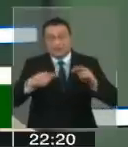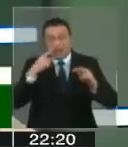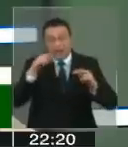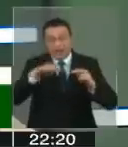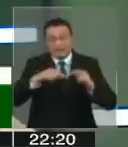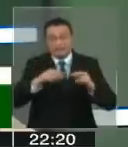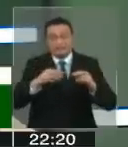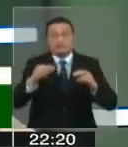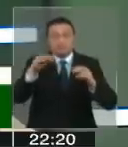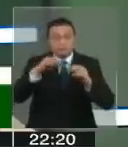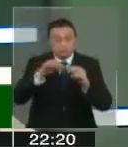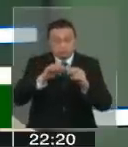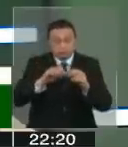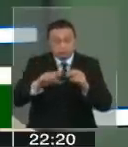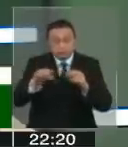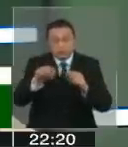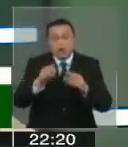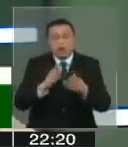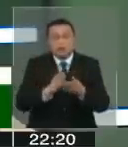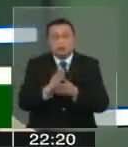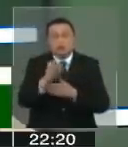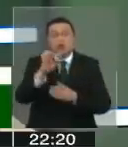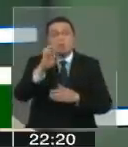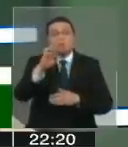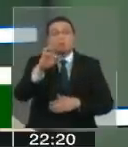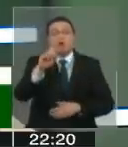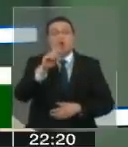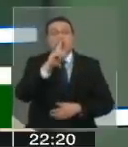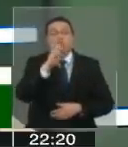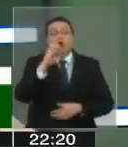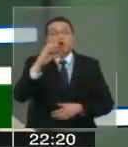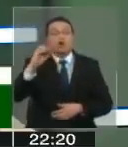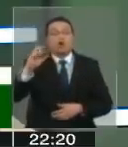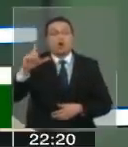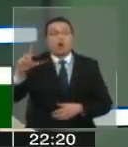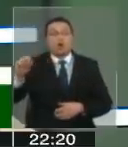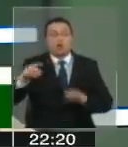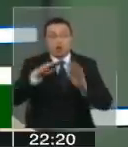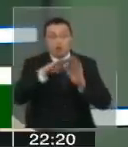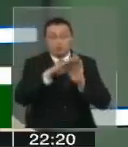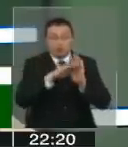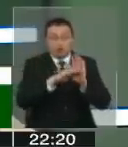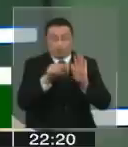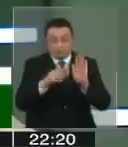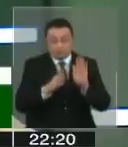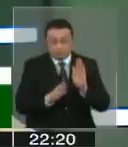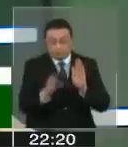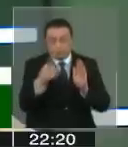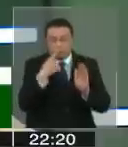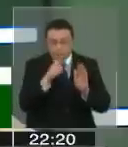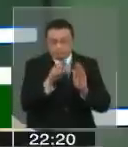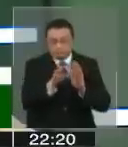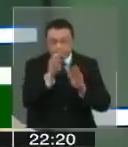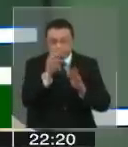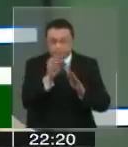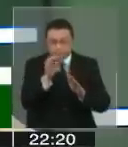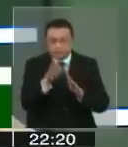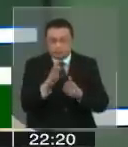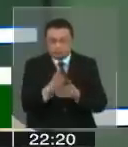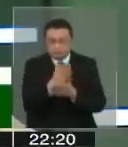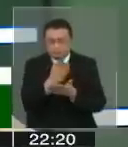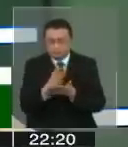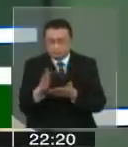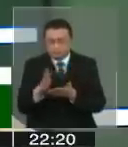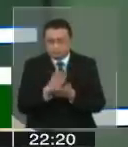genes. Entonces tú partes con un protocolo, que es un test específico, un test de metilación que se denomina, para poder ver si